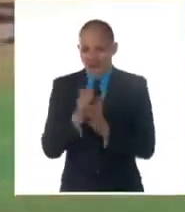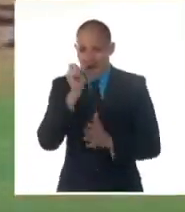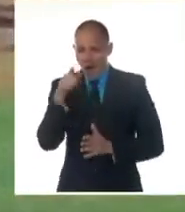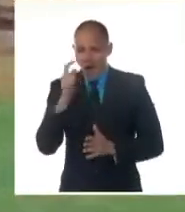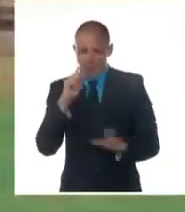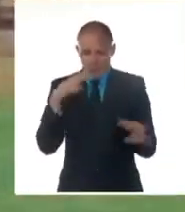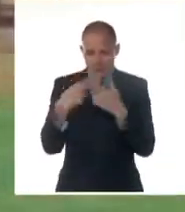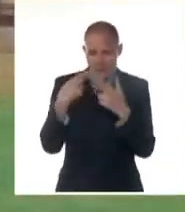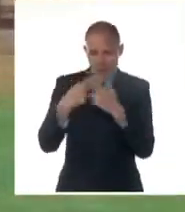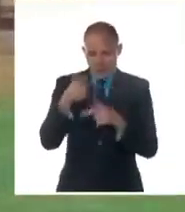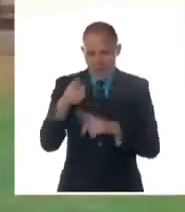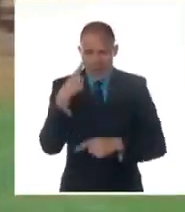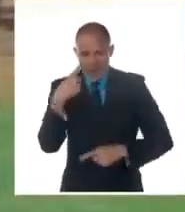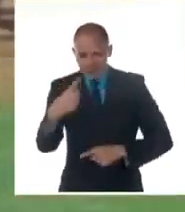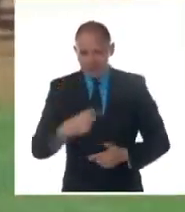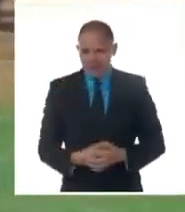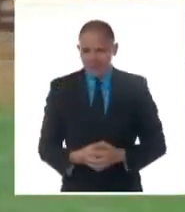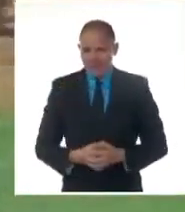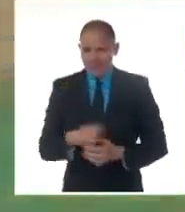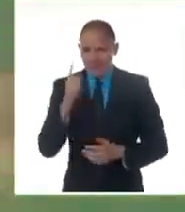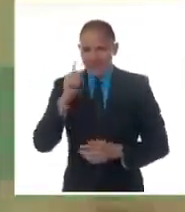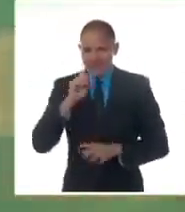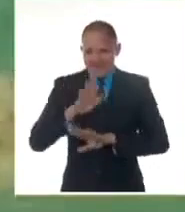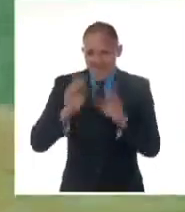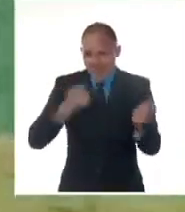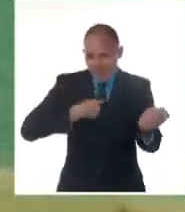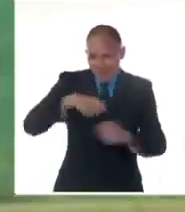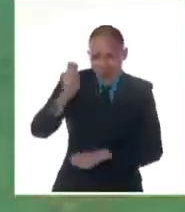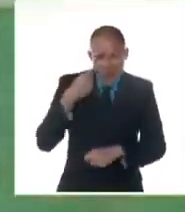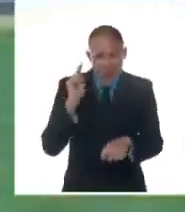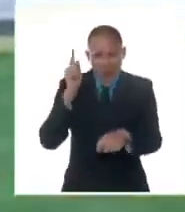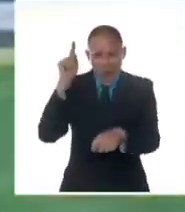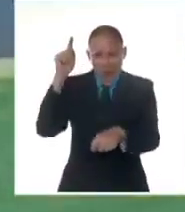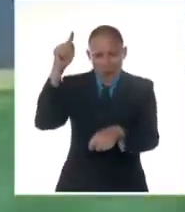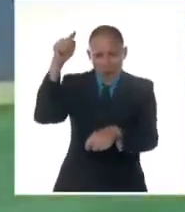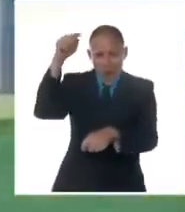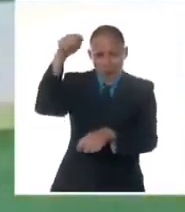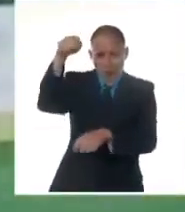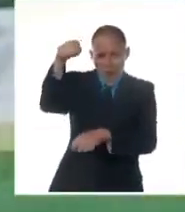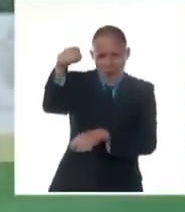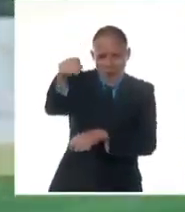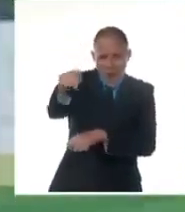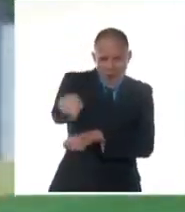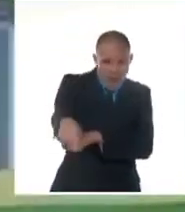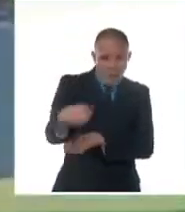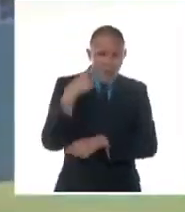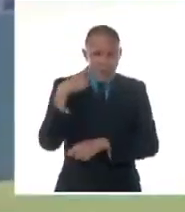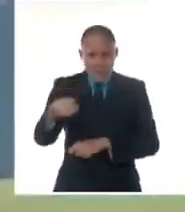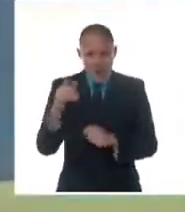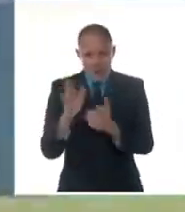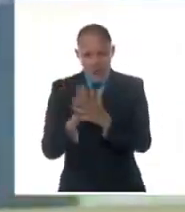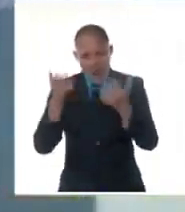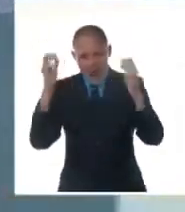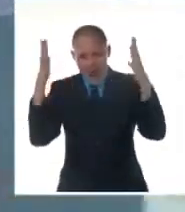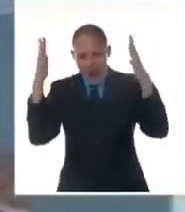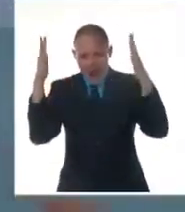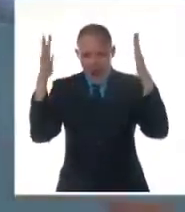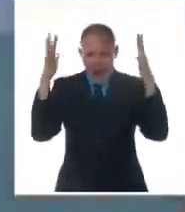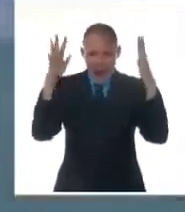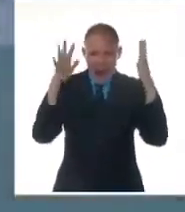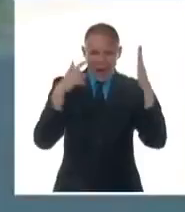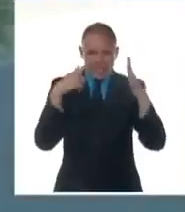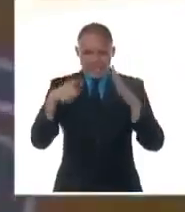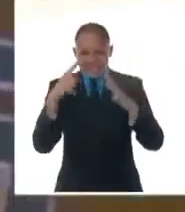bate. Ya se impulsa el lanzamiento, le tira, saca un batazo largo por la banda del left field, la bola se va elevando